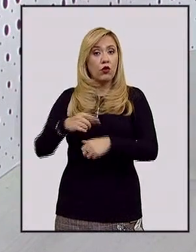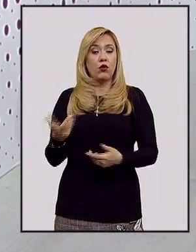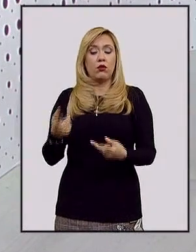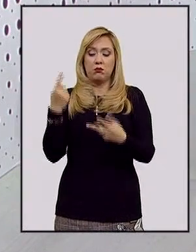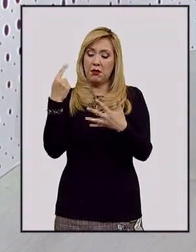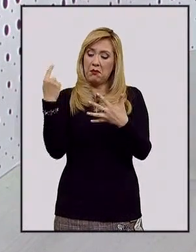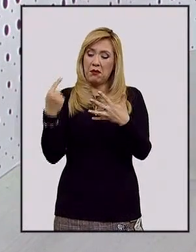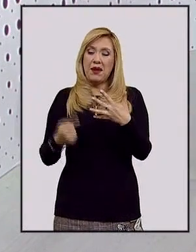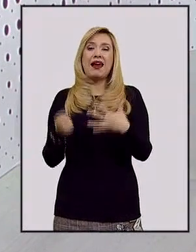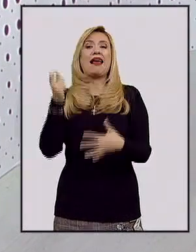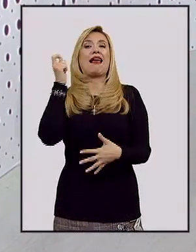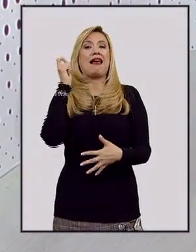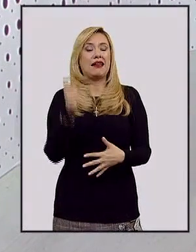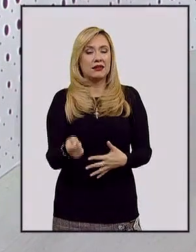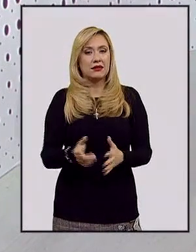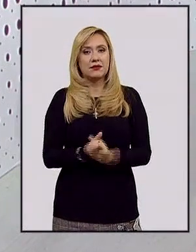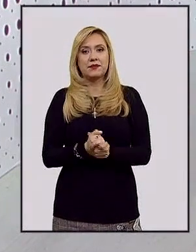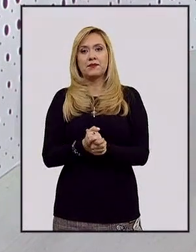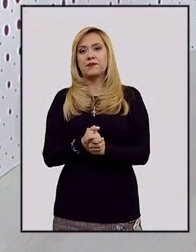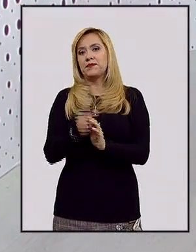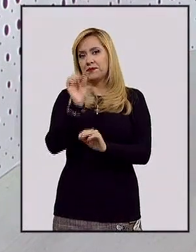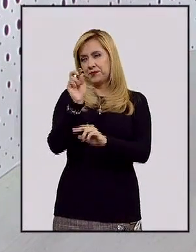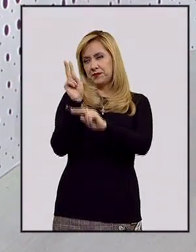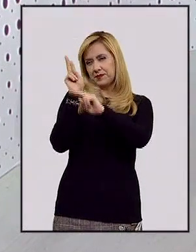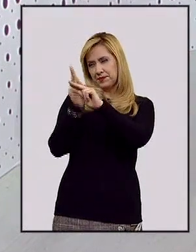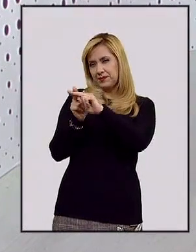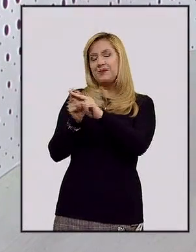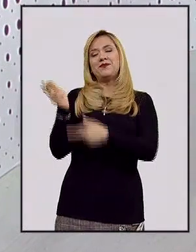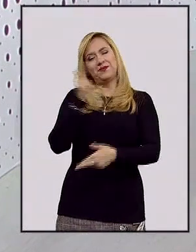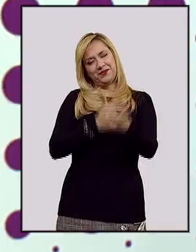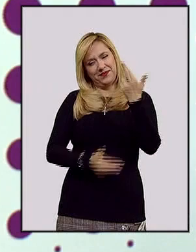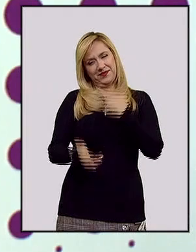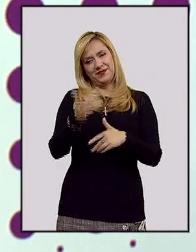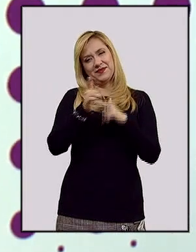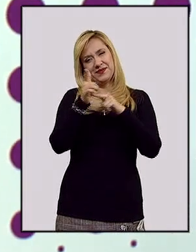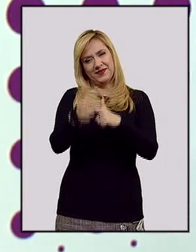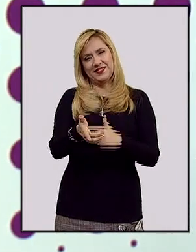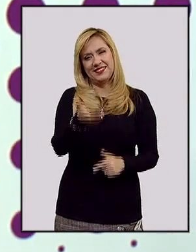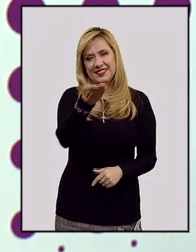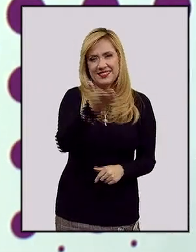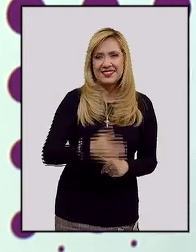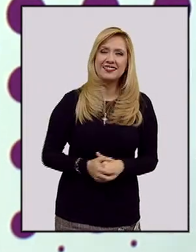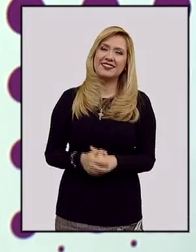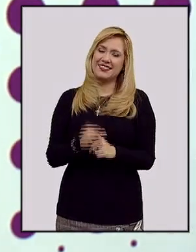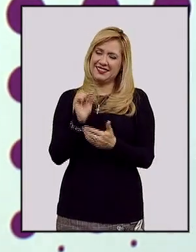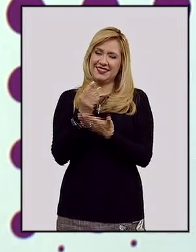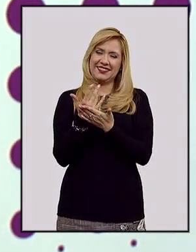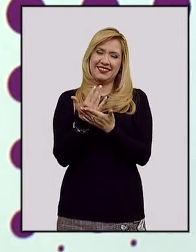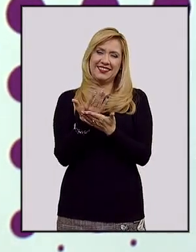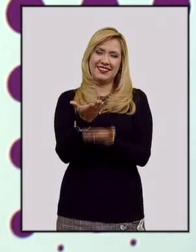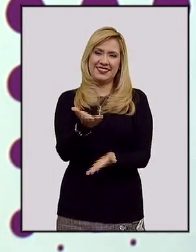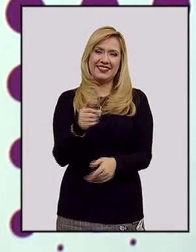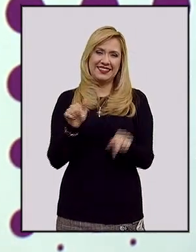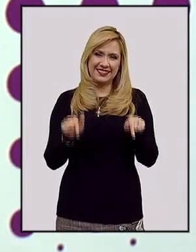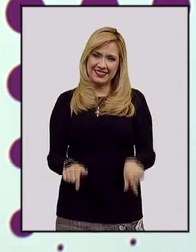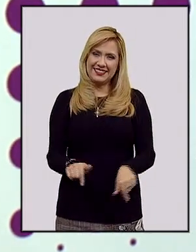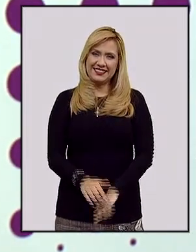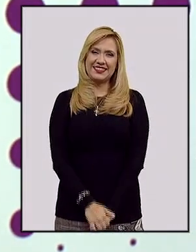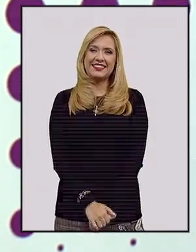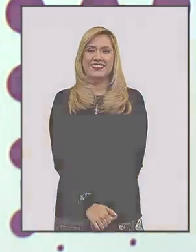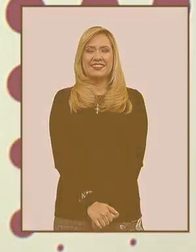de ellas, ¿no? Claro. Vamos a hacer una pausa y ahorita regresamos a seguir platicando de esto. No le cambien, estamos en Espacio Diverso.